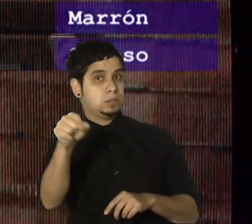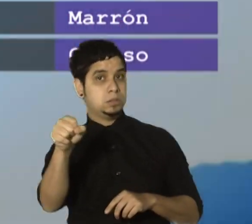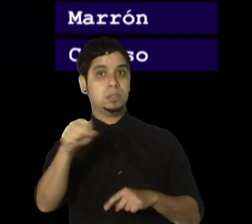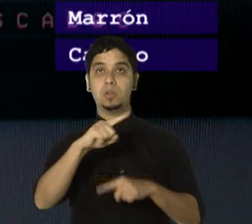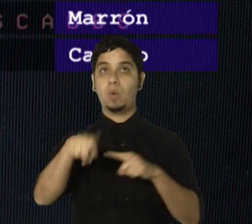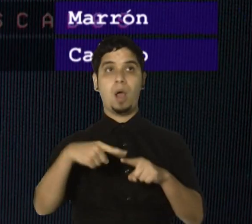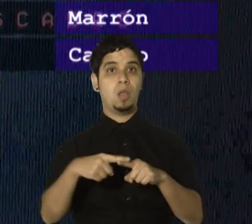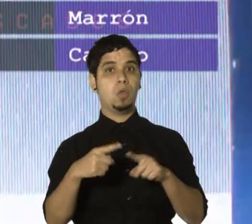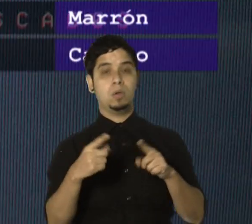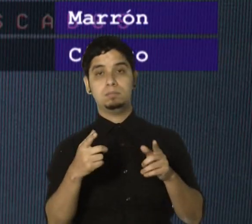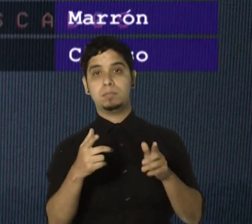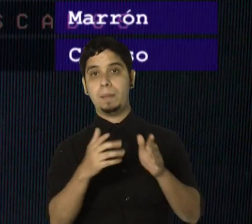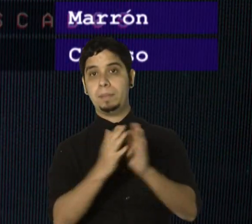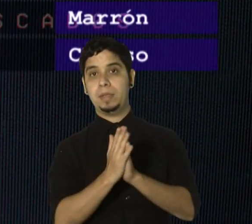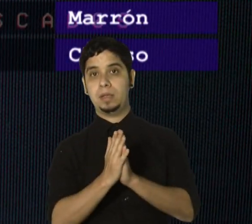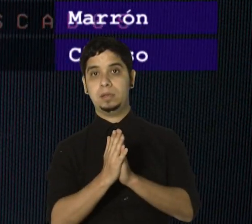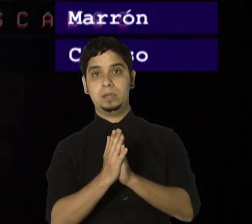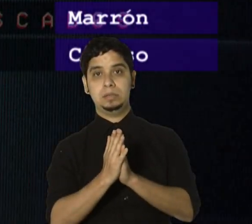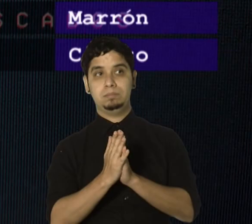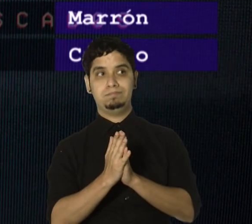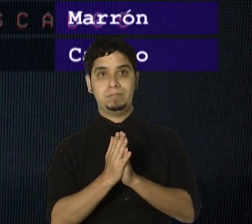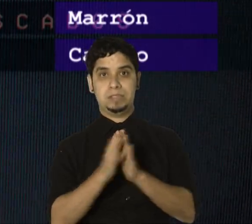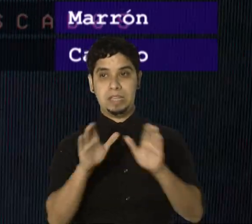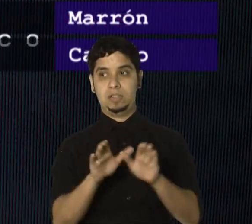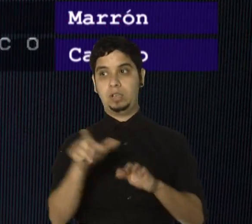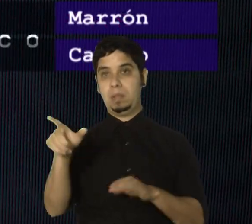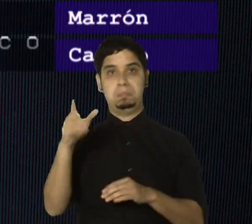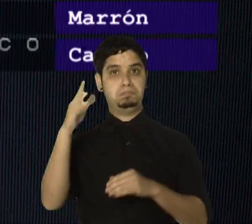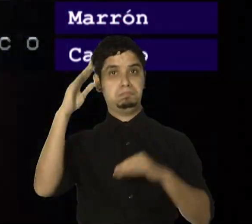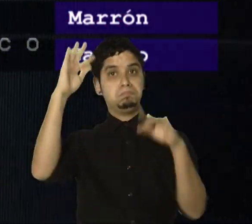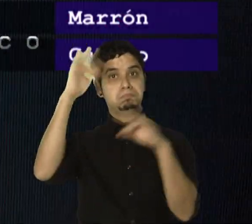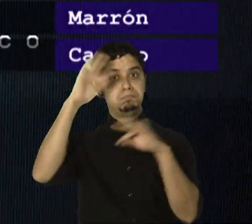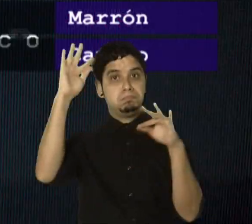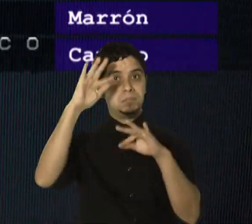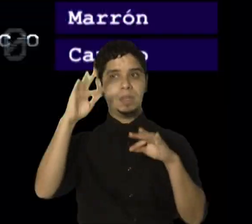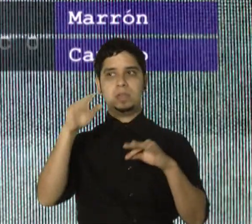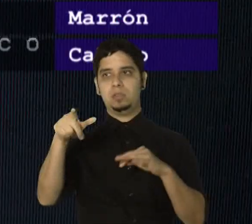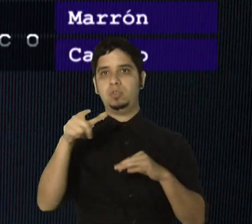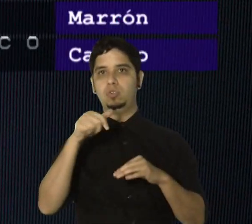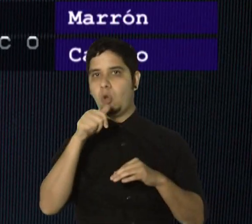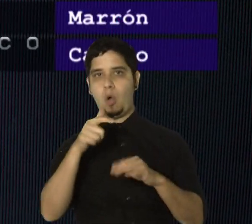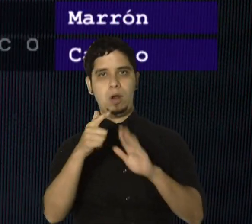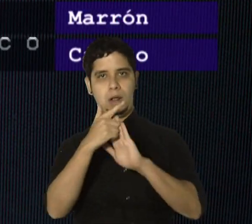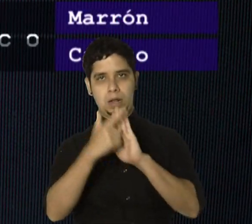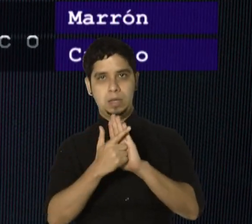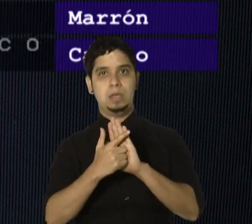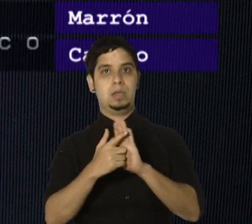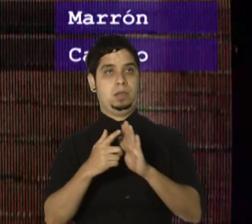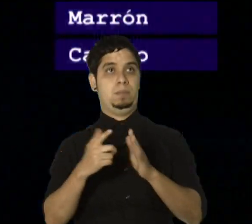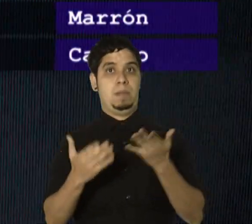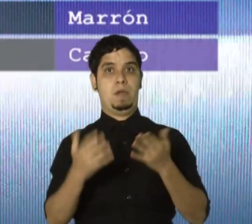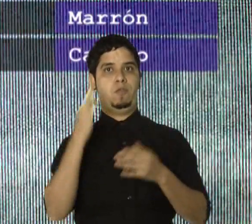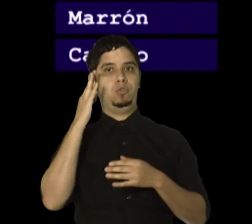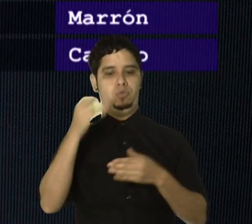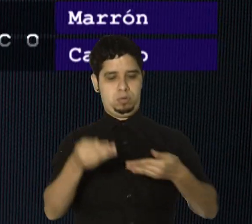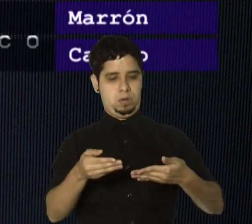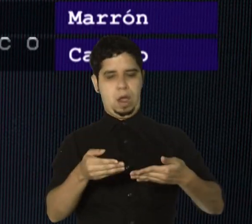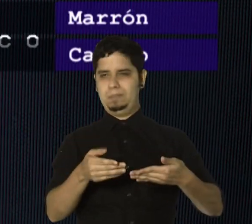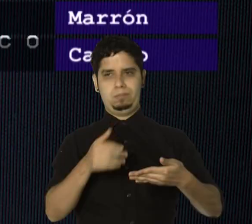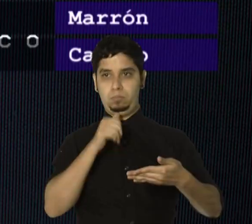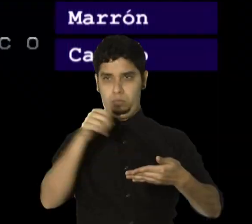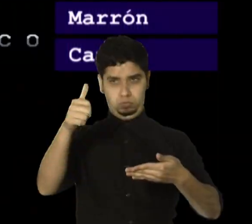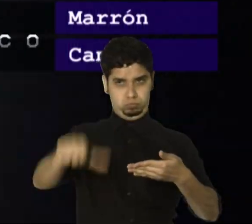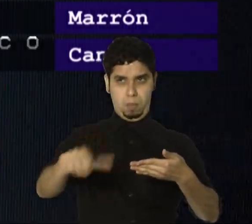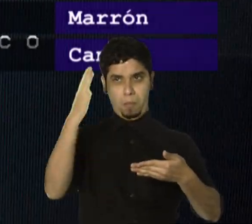Y esta petición se hizo sin su conocimiento y de manera completamente ilegal y pudiera generar en que se le deniegue cuando realmente lo